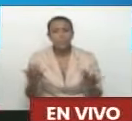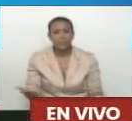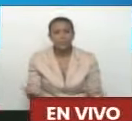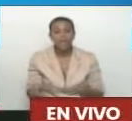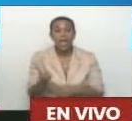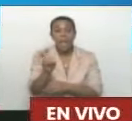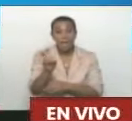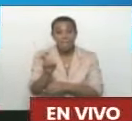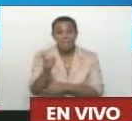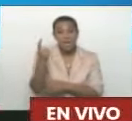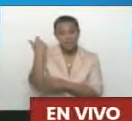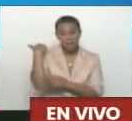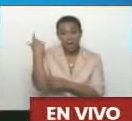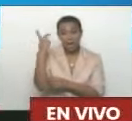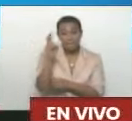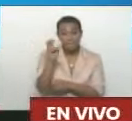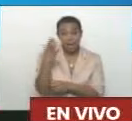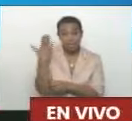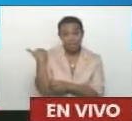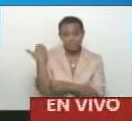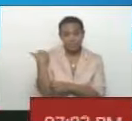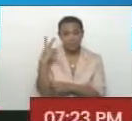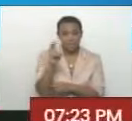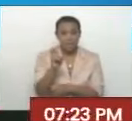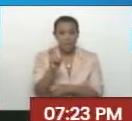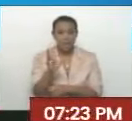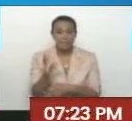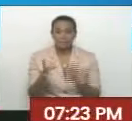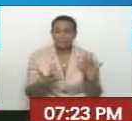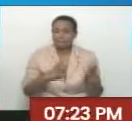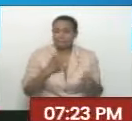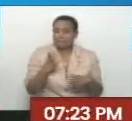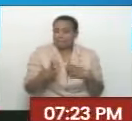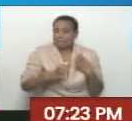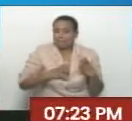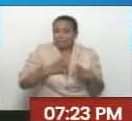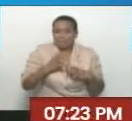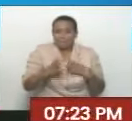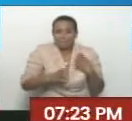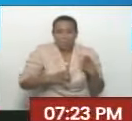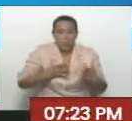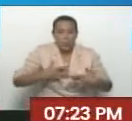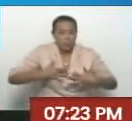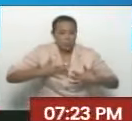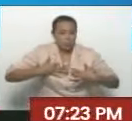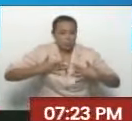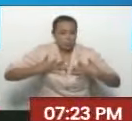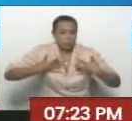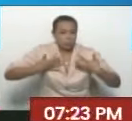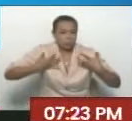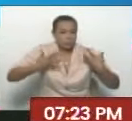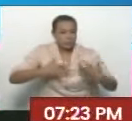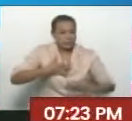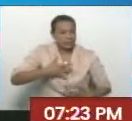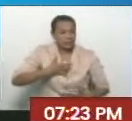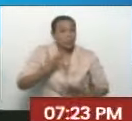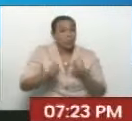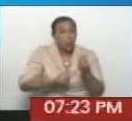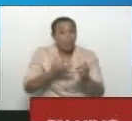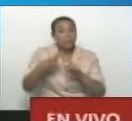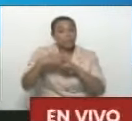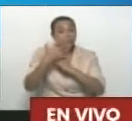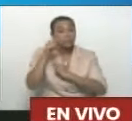el viernes todavía lo siento, la emoción, siento la emoción de lo que